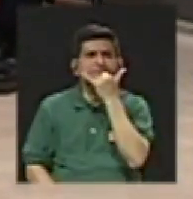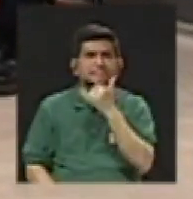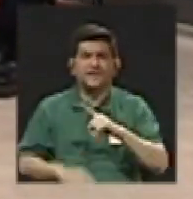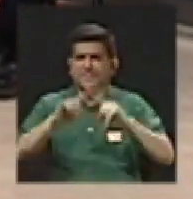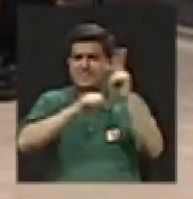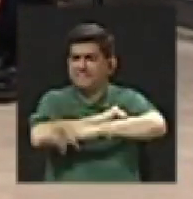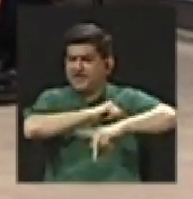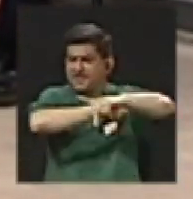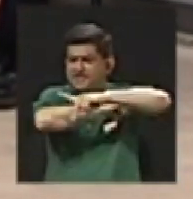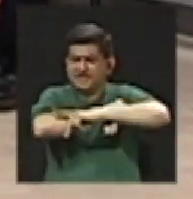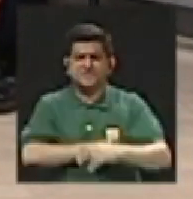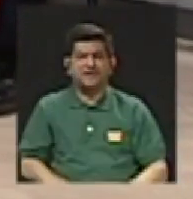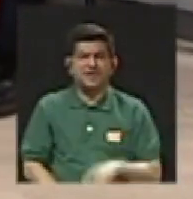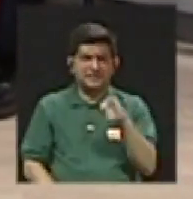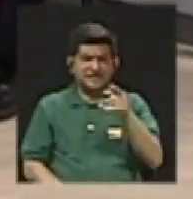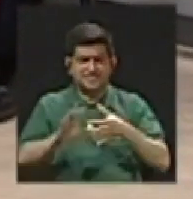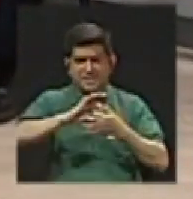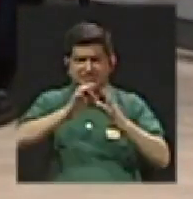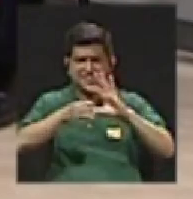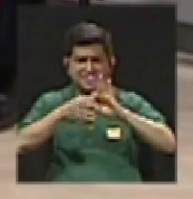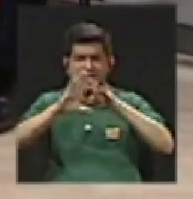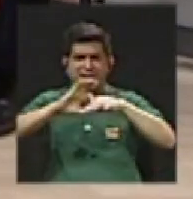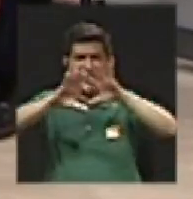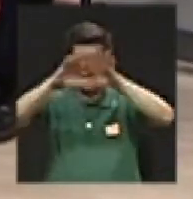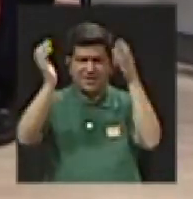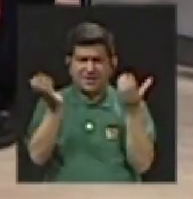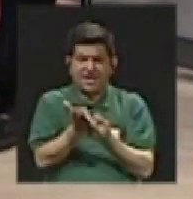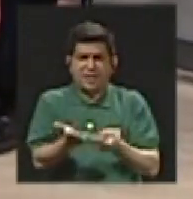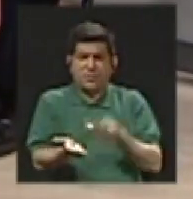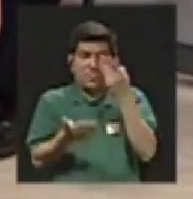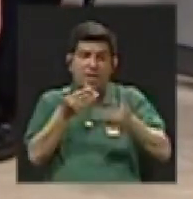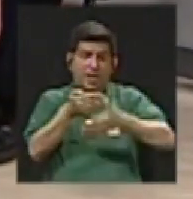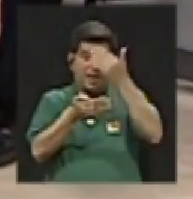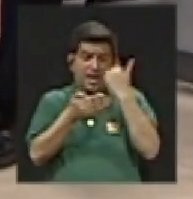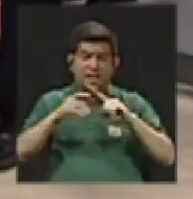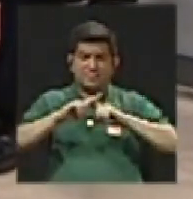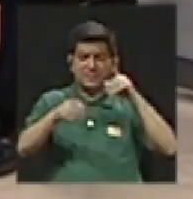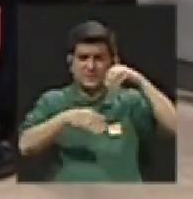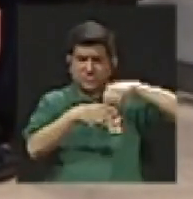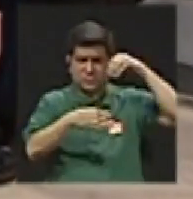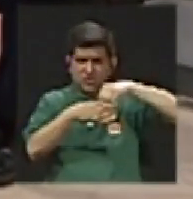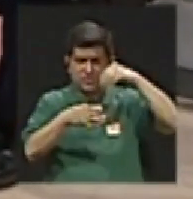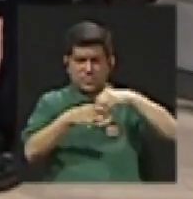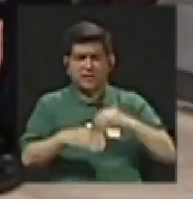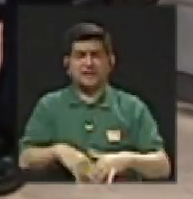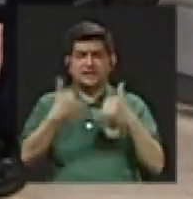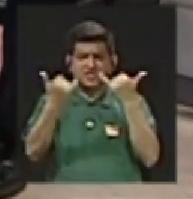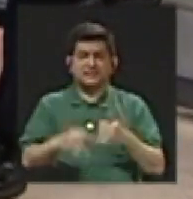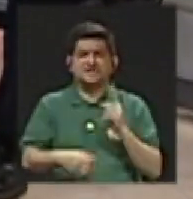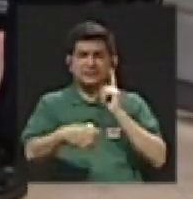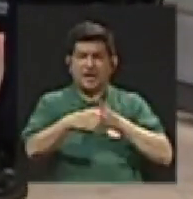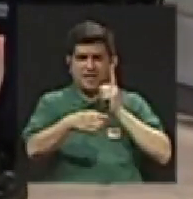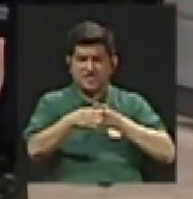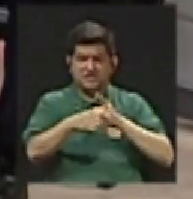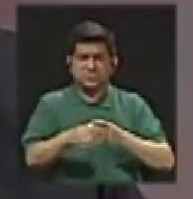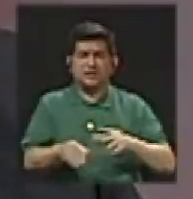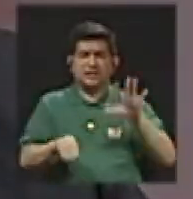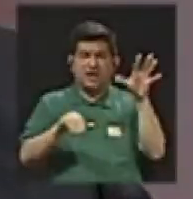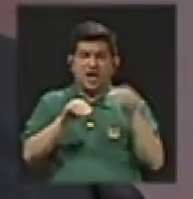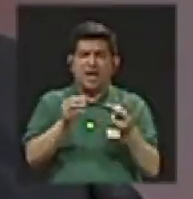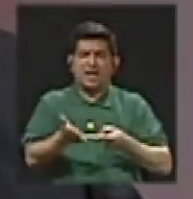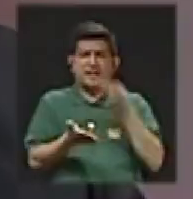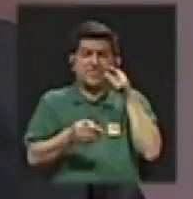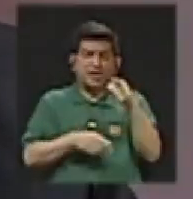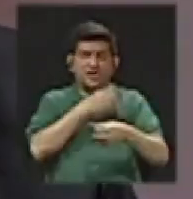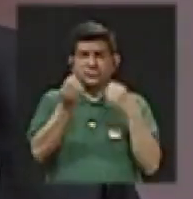varios países a través de esa cadena global de valor, antes de que una serie de componentes llegaran a China, agregaron bastante valor. Y ellos lo que